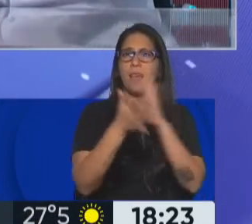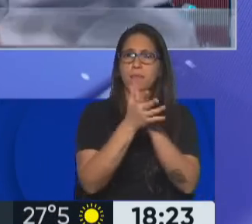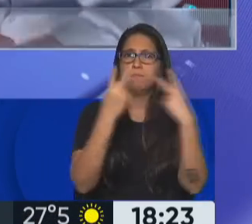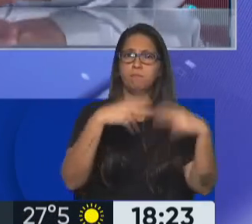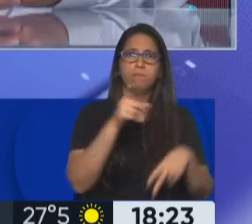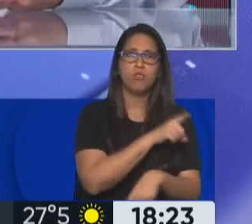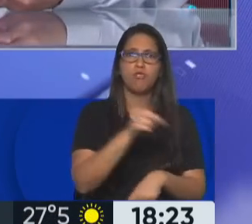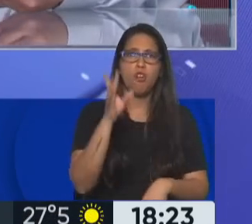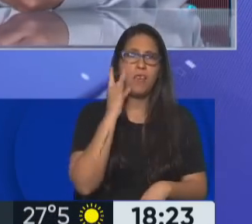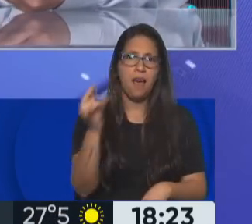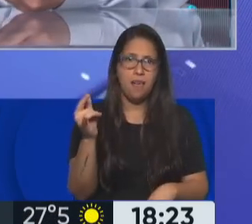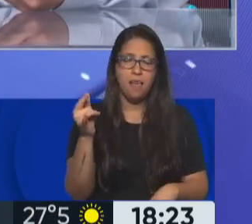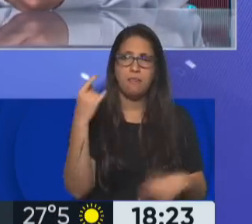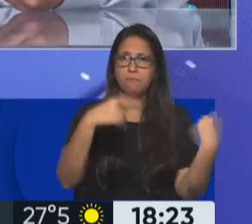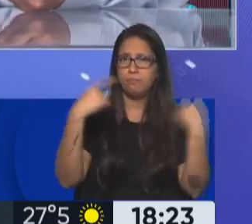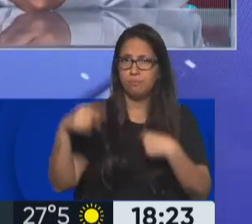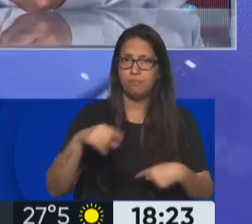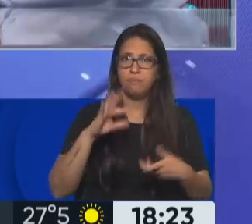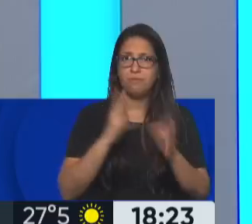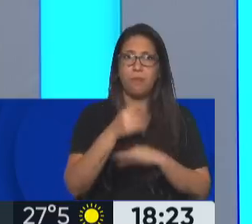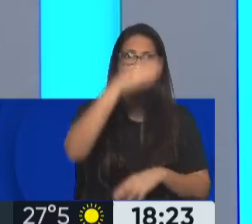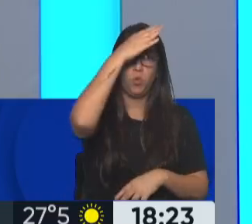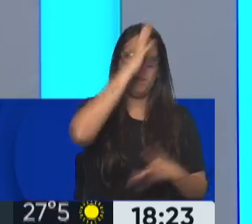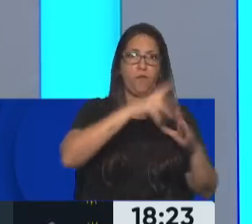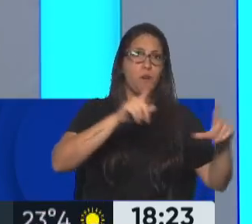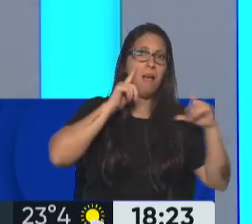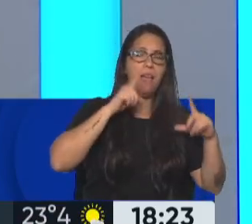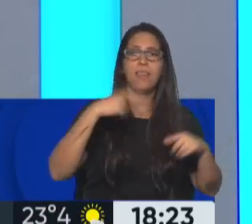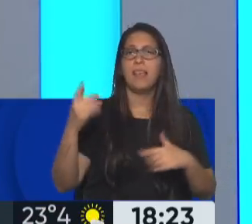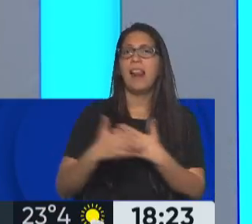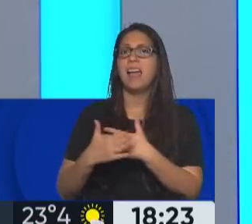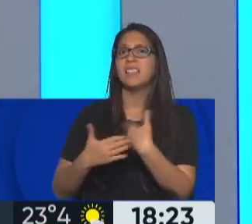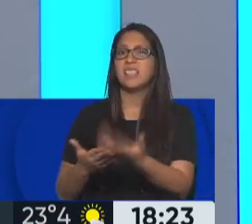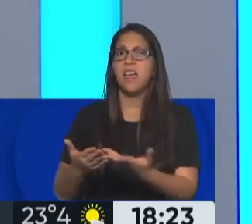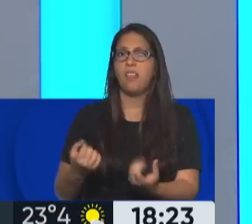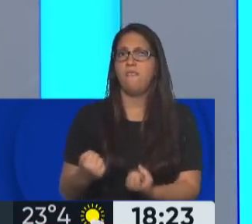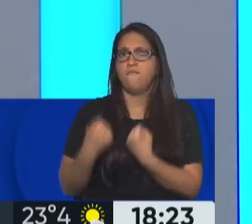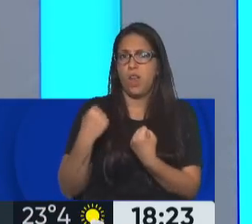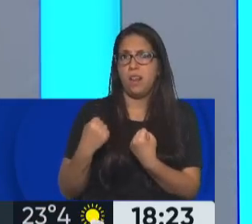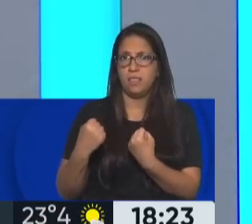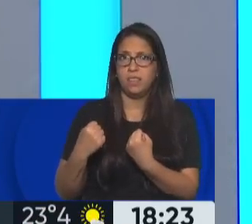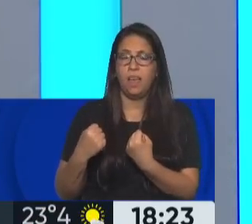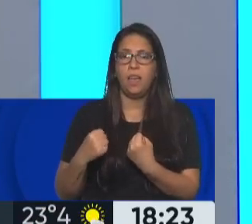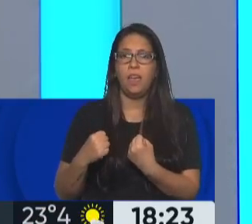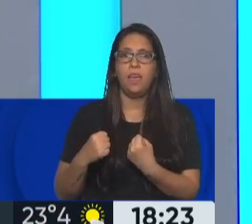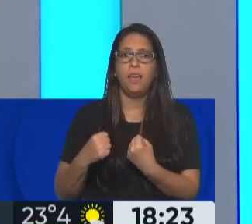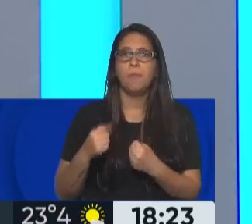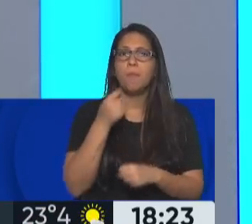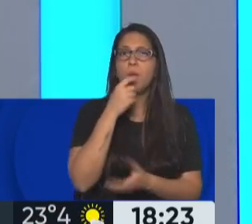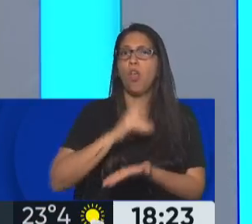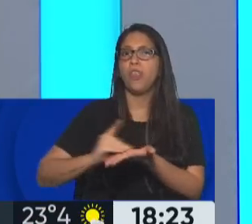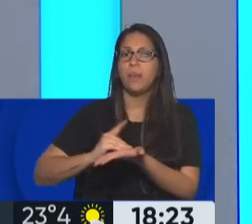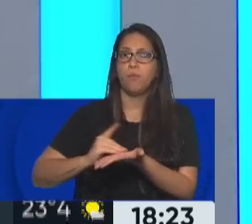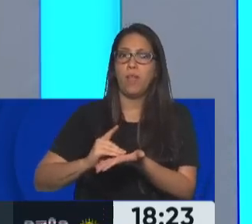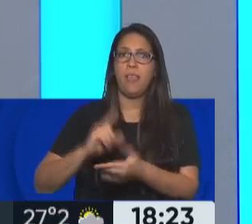racistas y sobre todo la retórica cuasi racista de Trump, con una ala izquierda del partido muy fortalecida, con diputados que ganaban